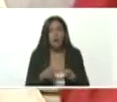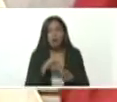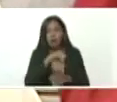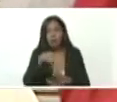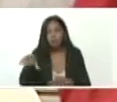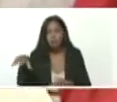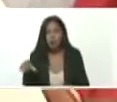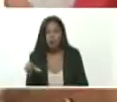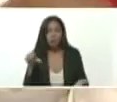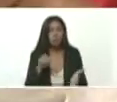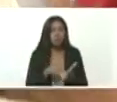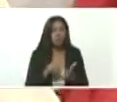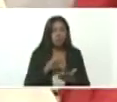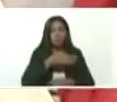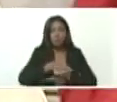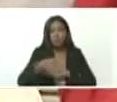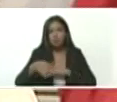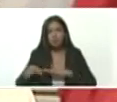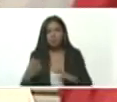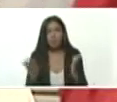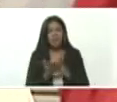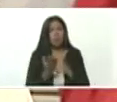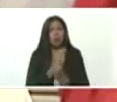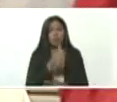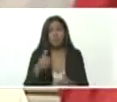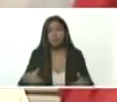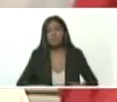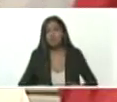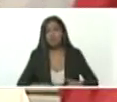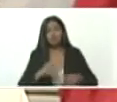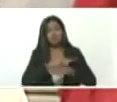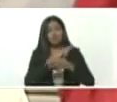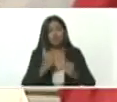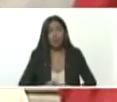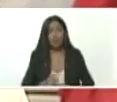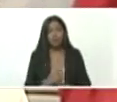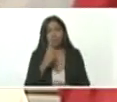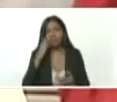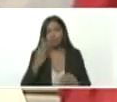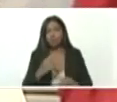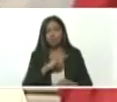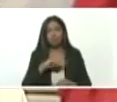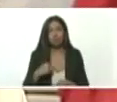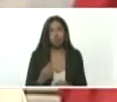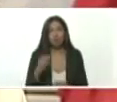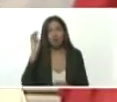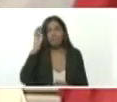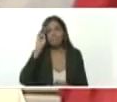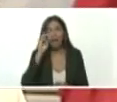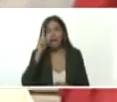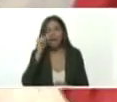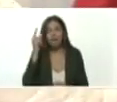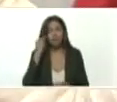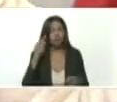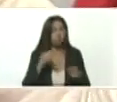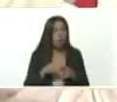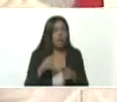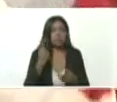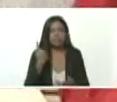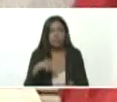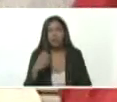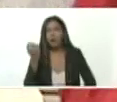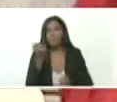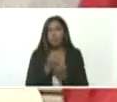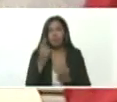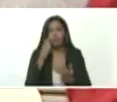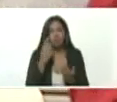estados, a los municipios, a las escuelas. Ha sido un esfuerzo y en verdad hemos contado con los maestros y las maestras, incluyendo